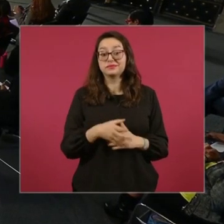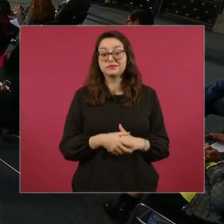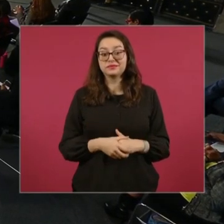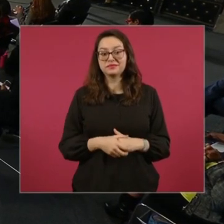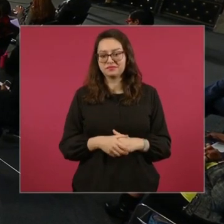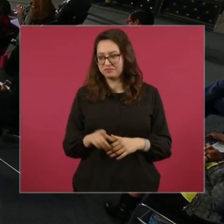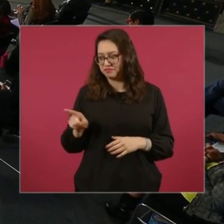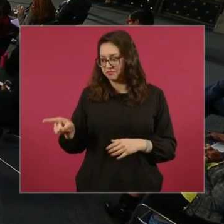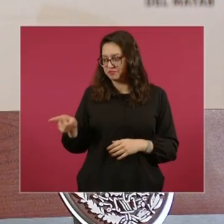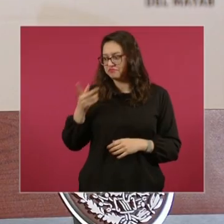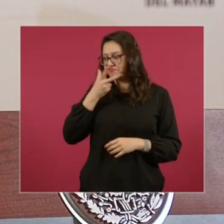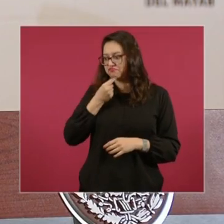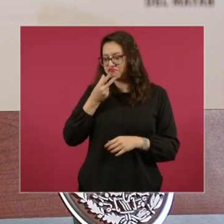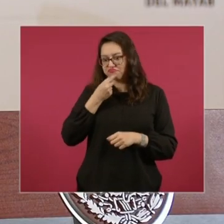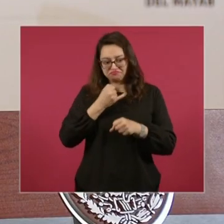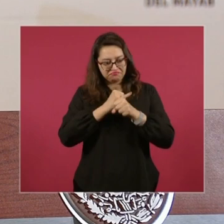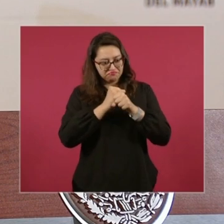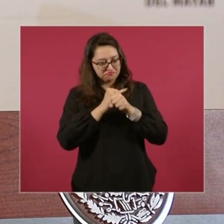lo plantea muy bien